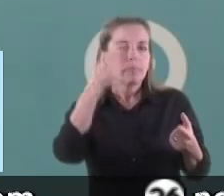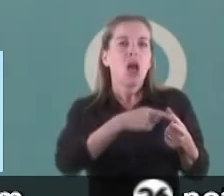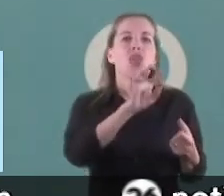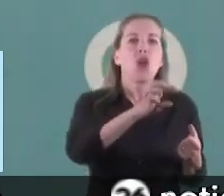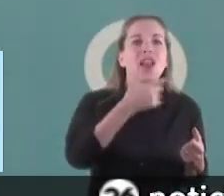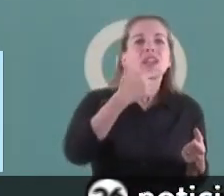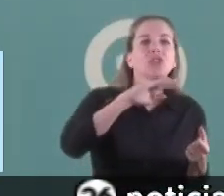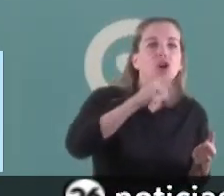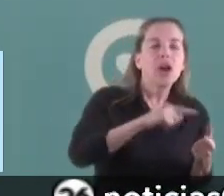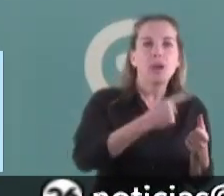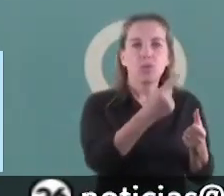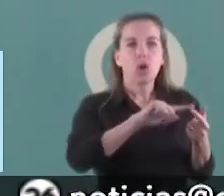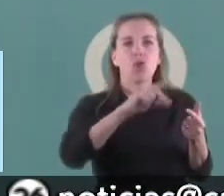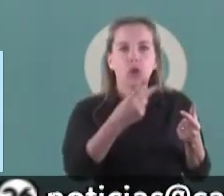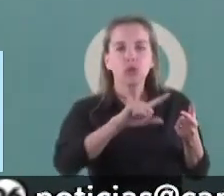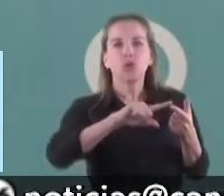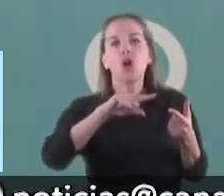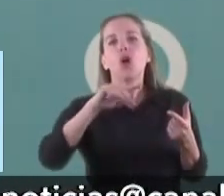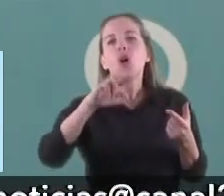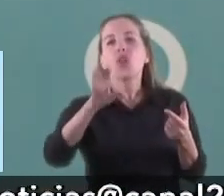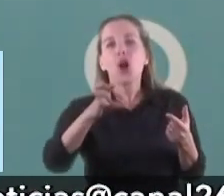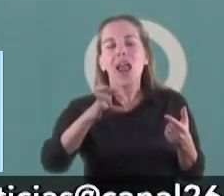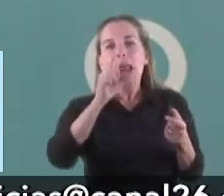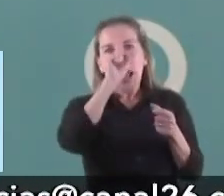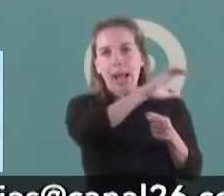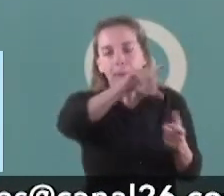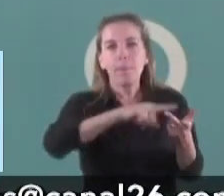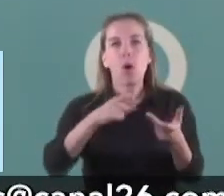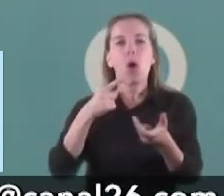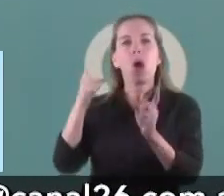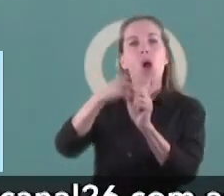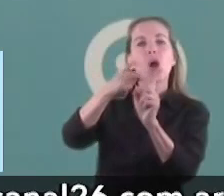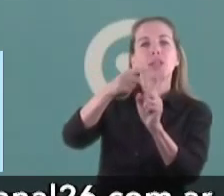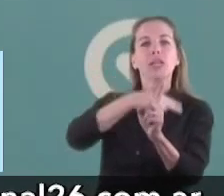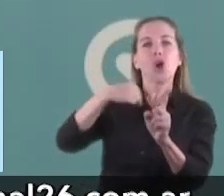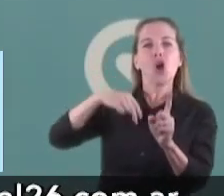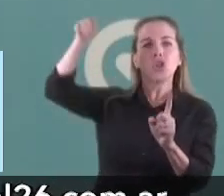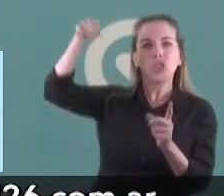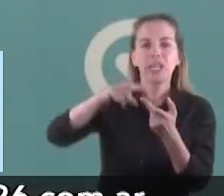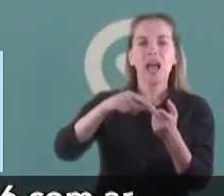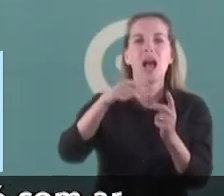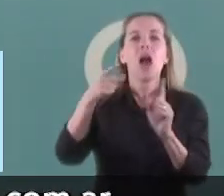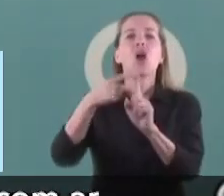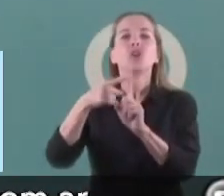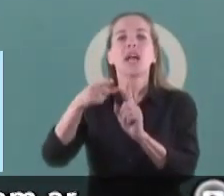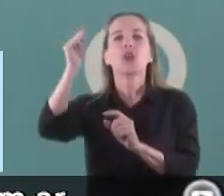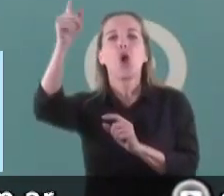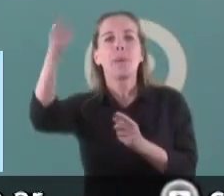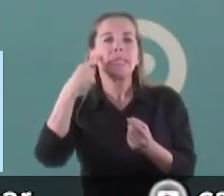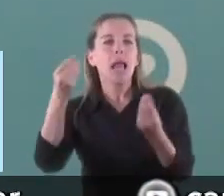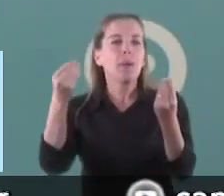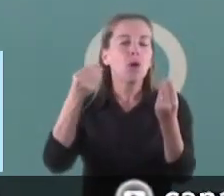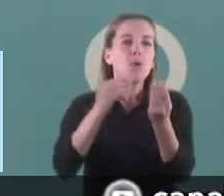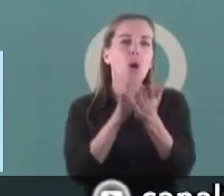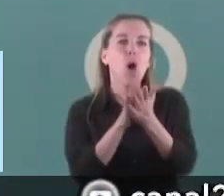dólar agro la negociación con China la negociación con Brasil de ver de qué manera fortalecemos las reservas y podemos